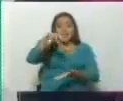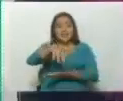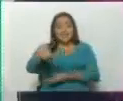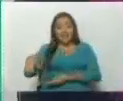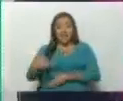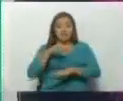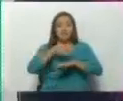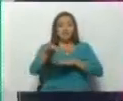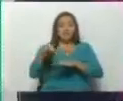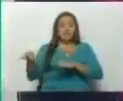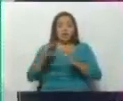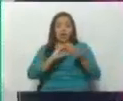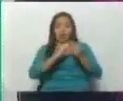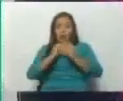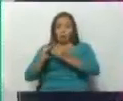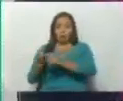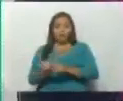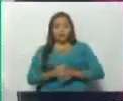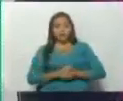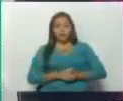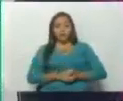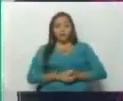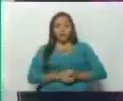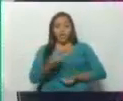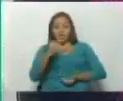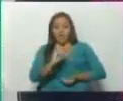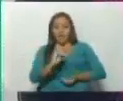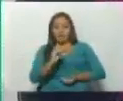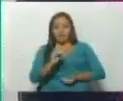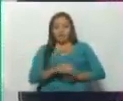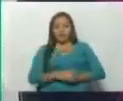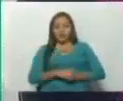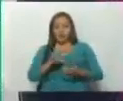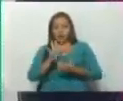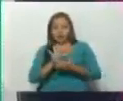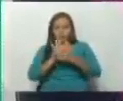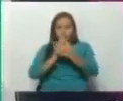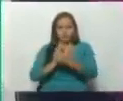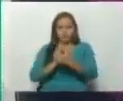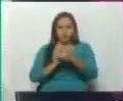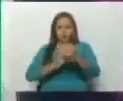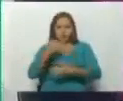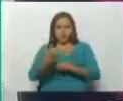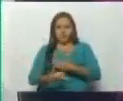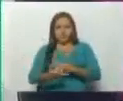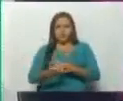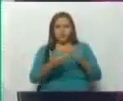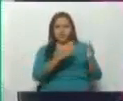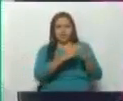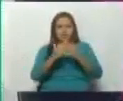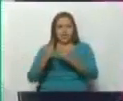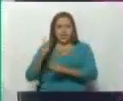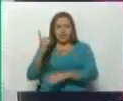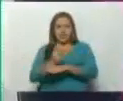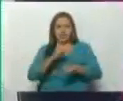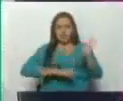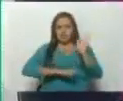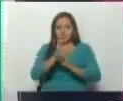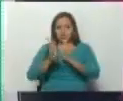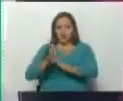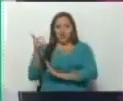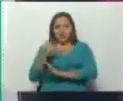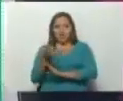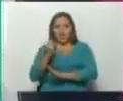la comunal. Y allí, bueno, también entran en concordancia con los proyectos de hábitat y vivienda que se tienen que desarrollar, donde tiene que